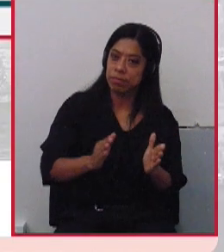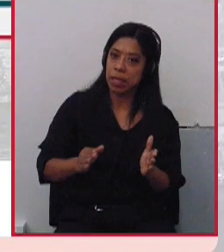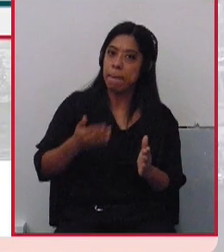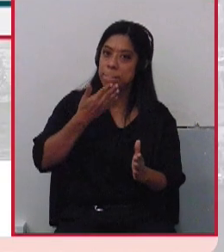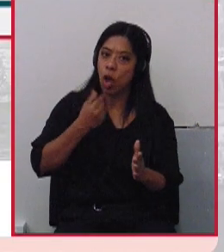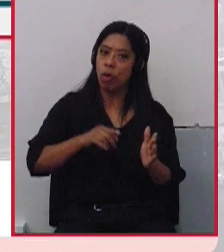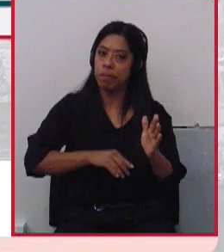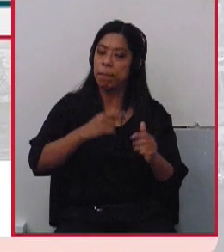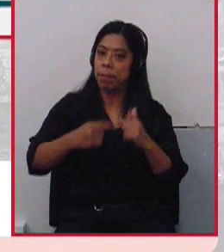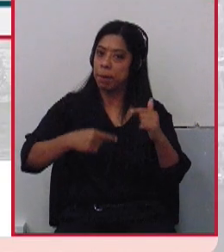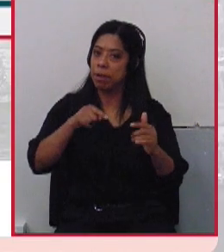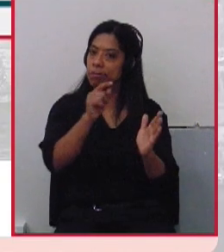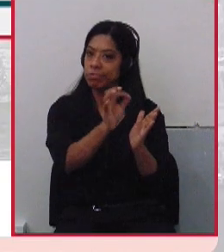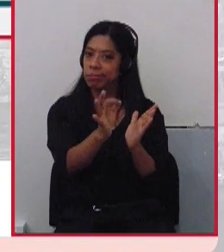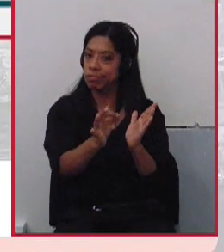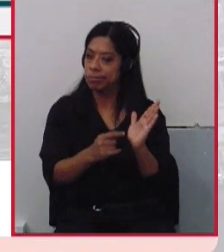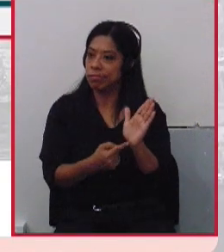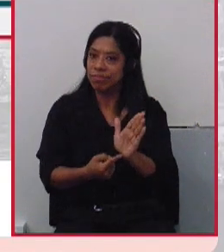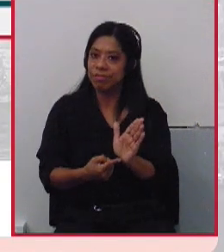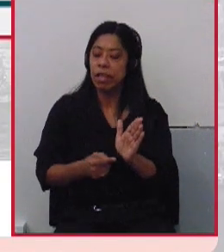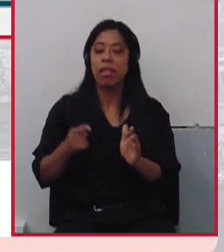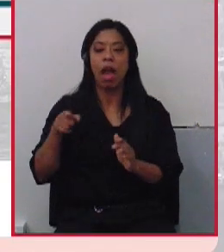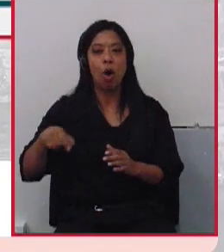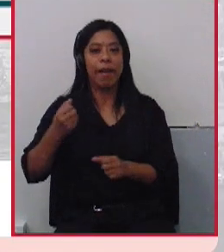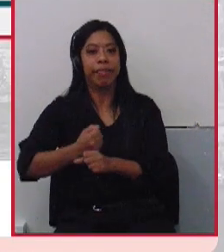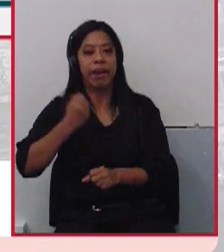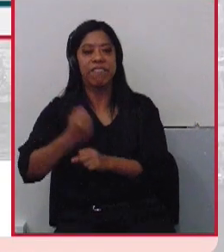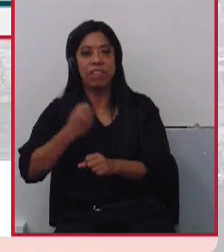tenemos. Y estamos trabajando en eso.